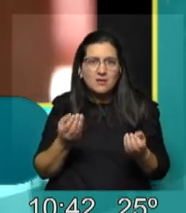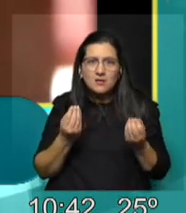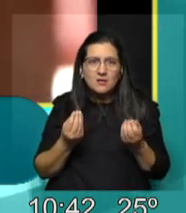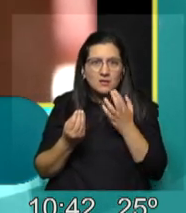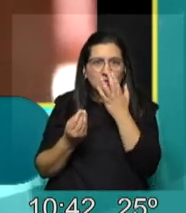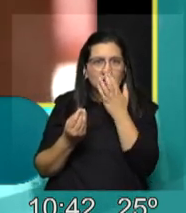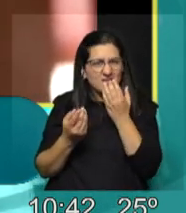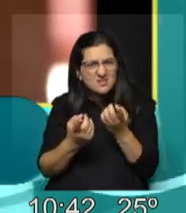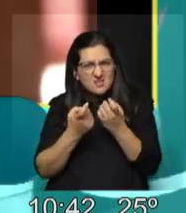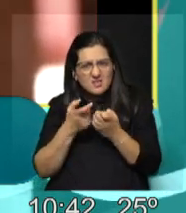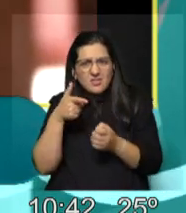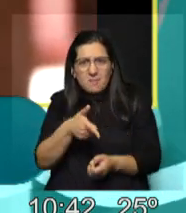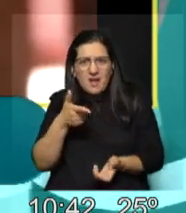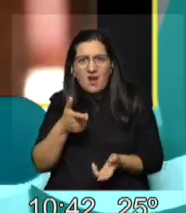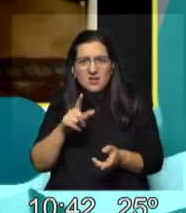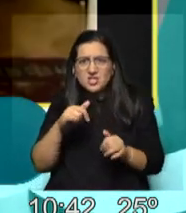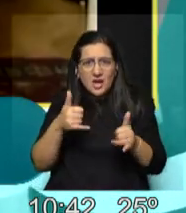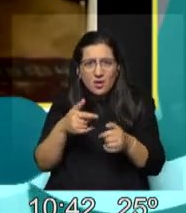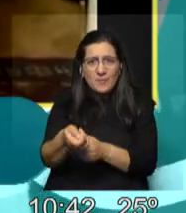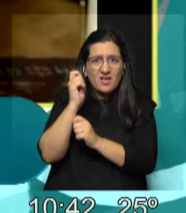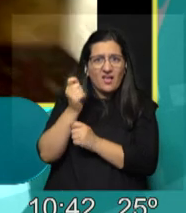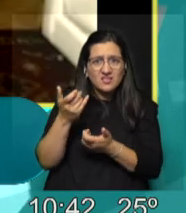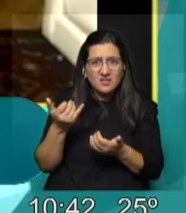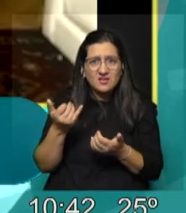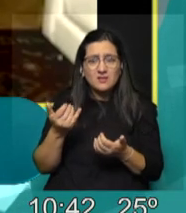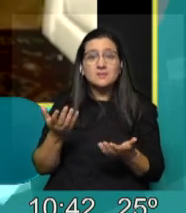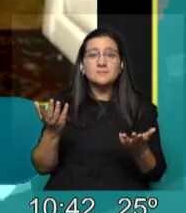Es necesario. Bueno,